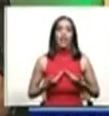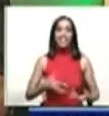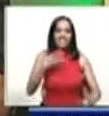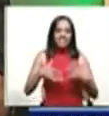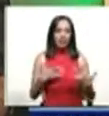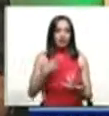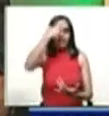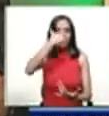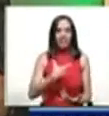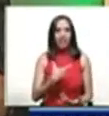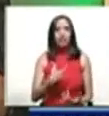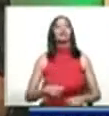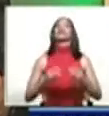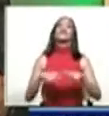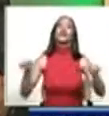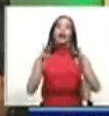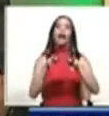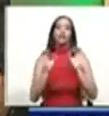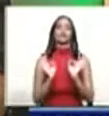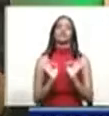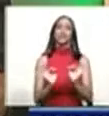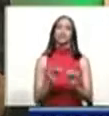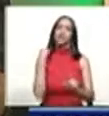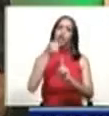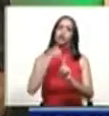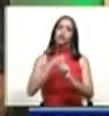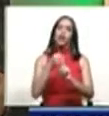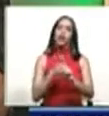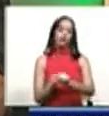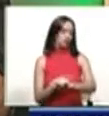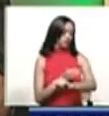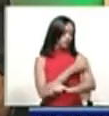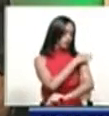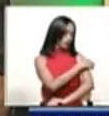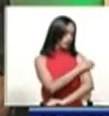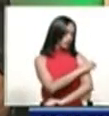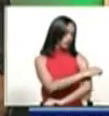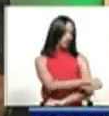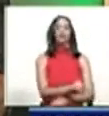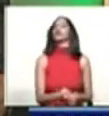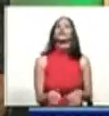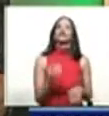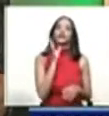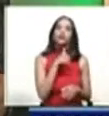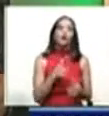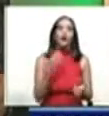pero sobre todo de valorar, sobre todo de luchar. Y eso es lo que nos quieren arrancar. Yo no tengo duda de eso. Nos